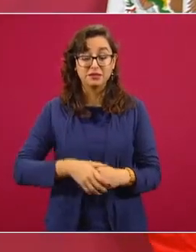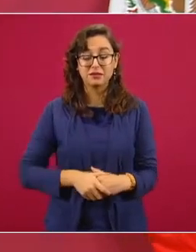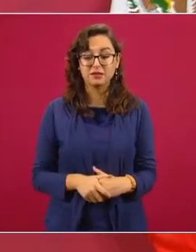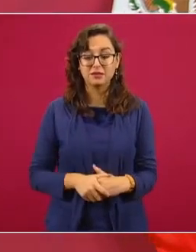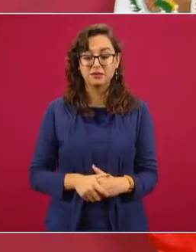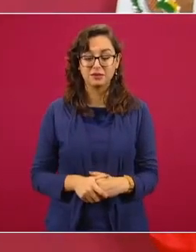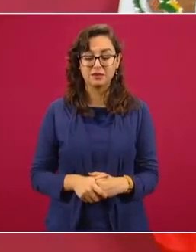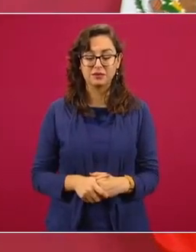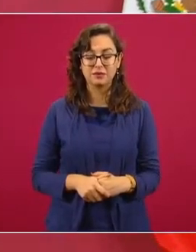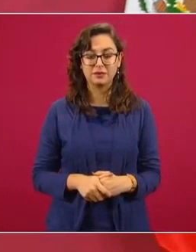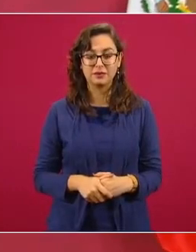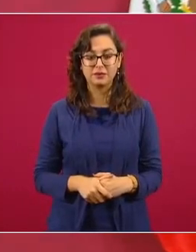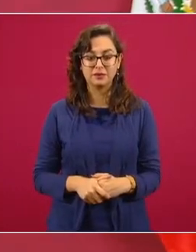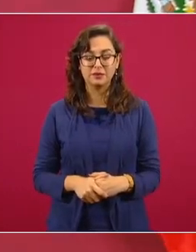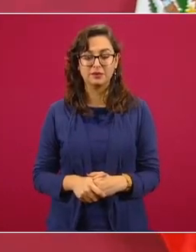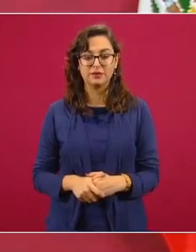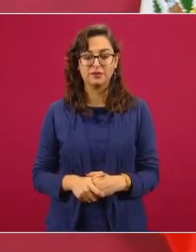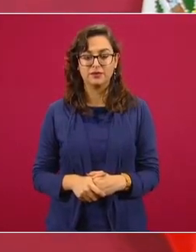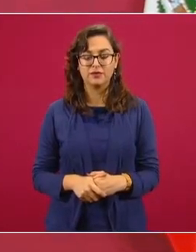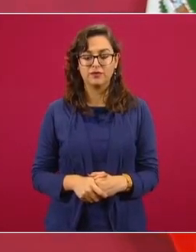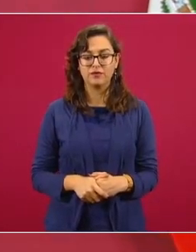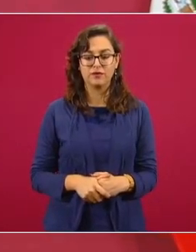Y estoy hablando de